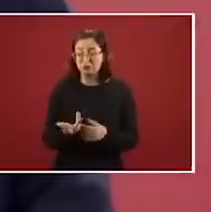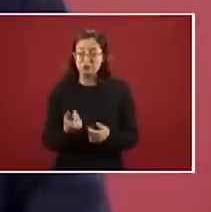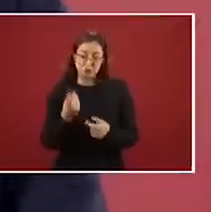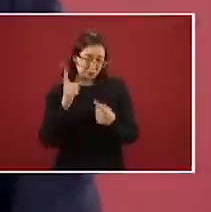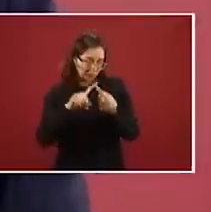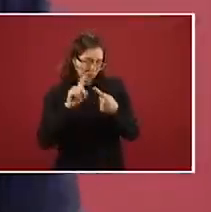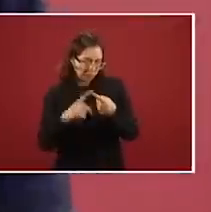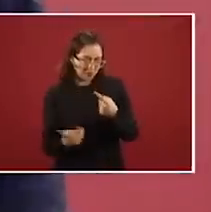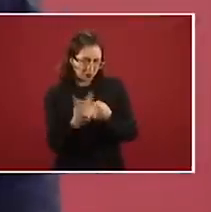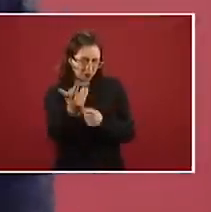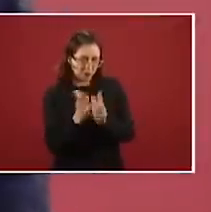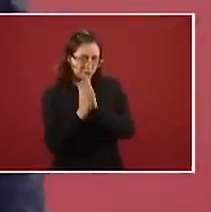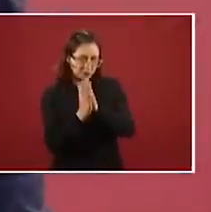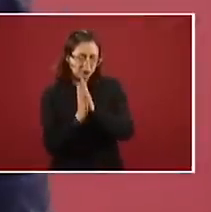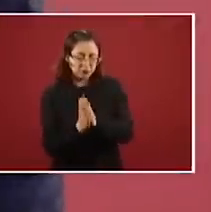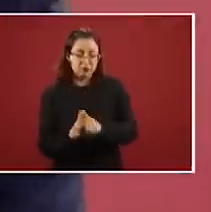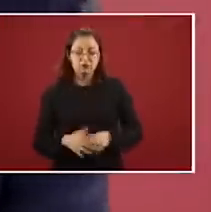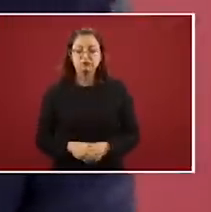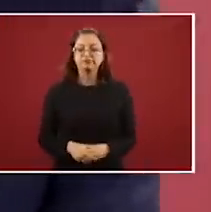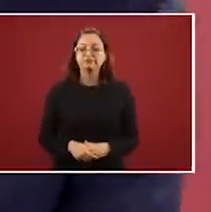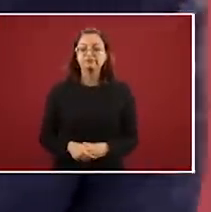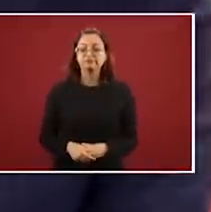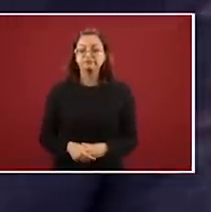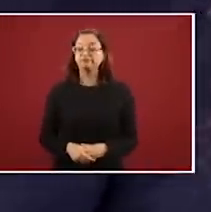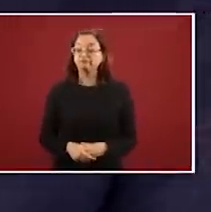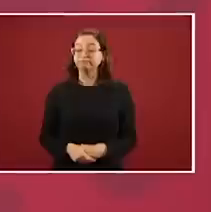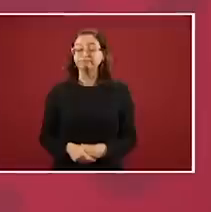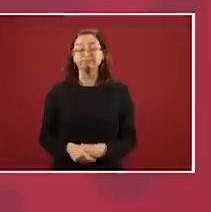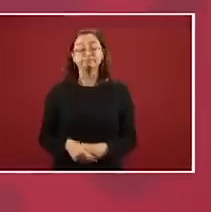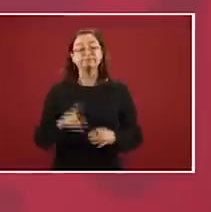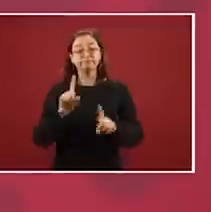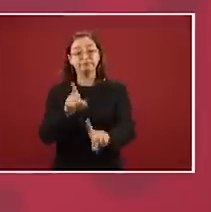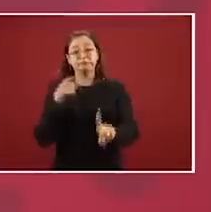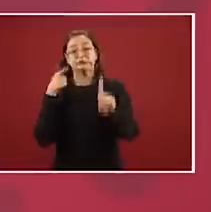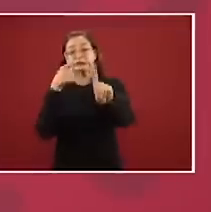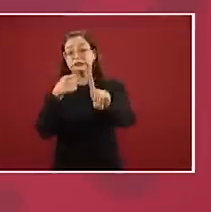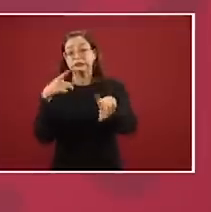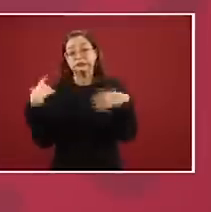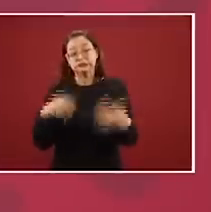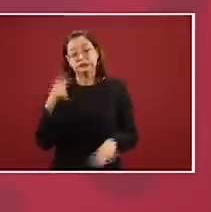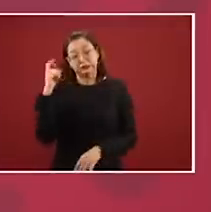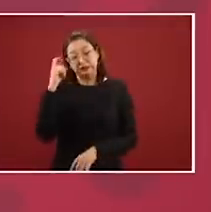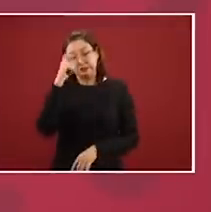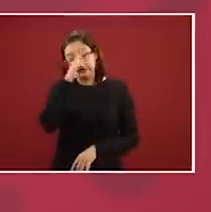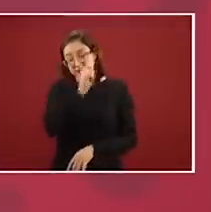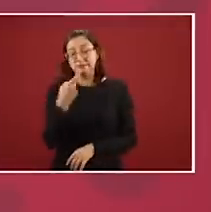Sí, es todo un reto, es un desafío, pero es una necesidad.